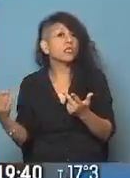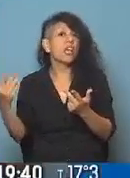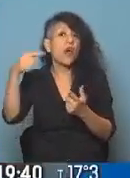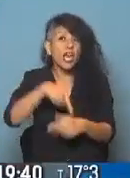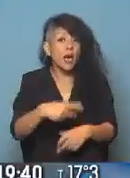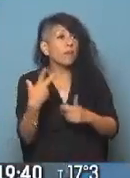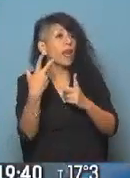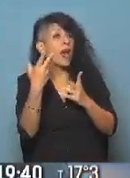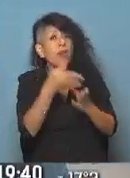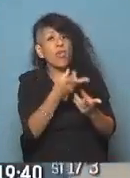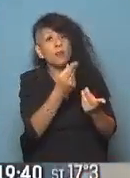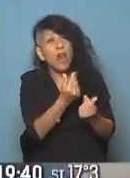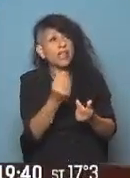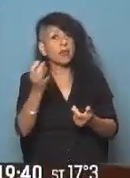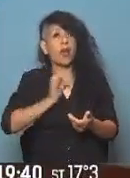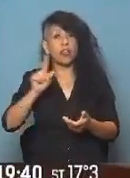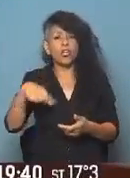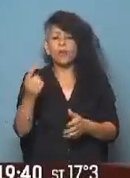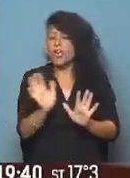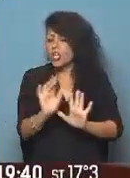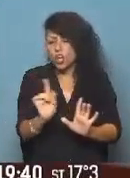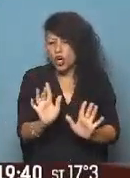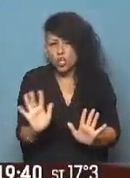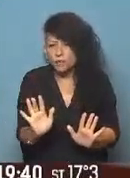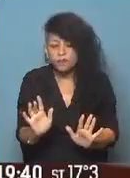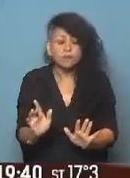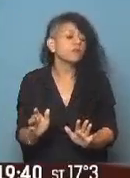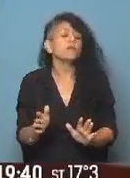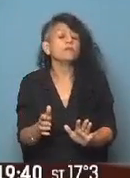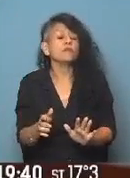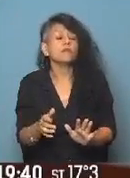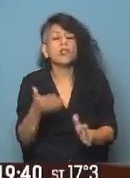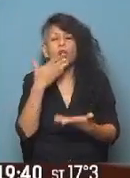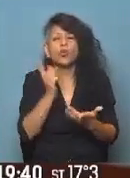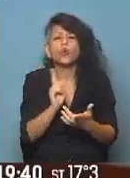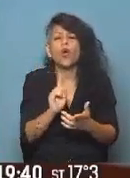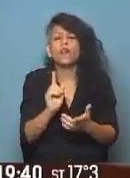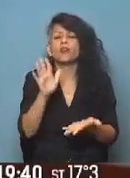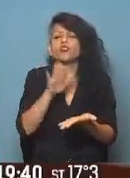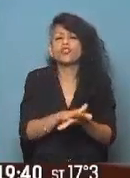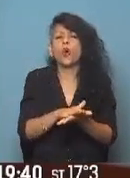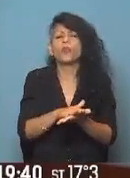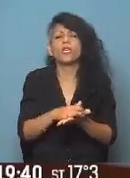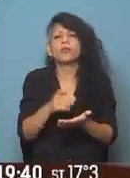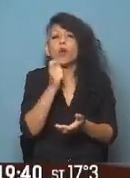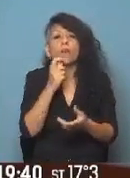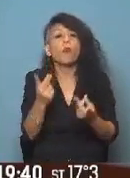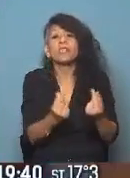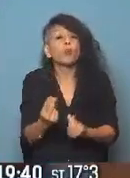Entonces, creo que tampoco no se habló mucho del día después de un país sin presupuesto. Y es lo que nos